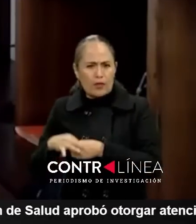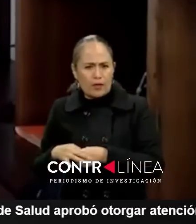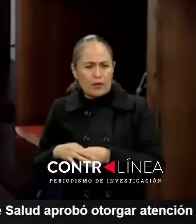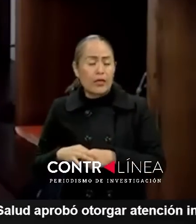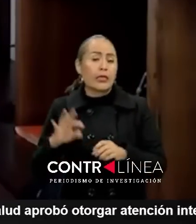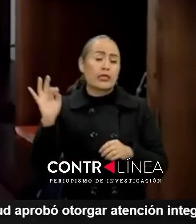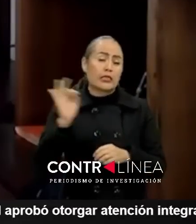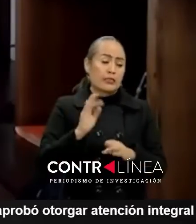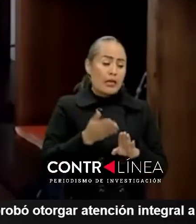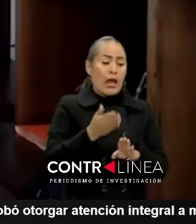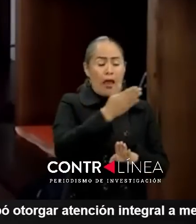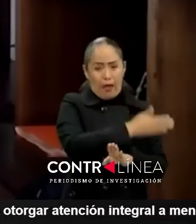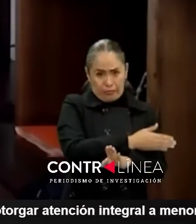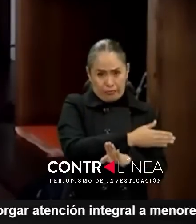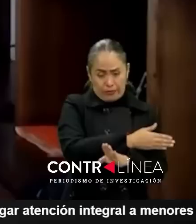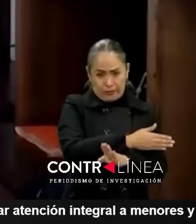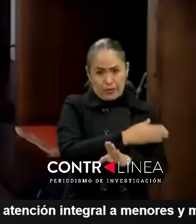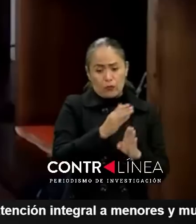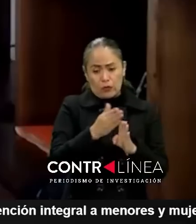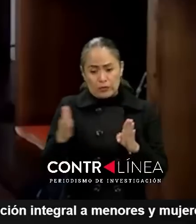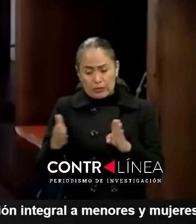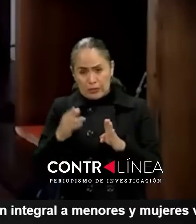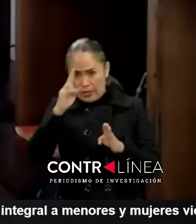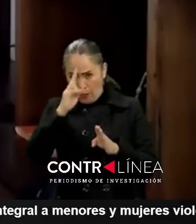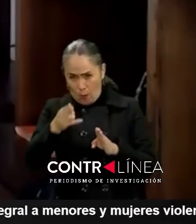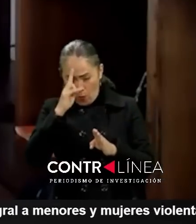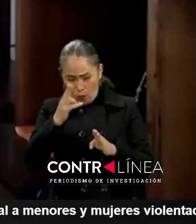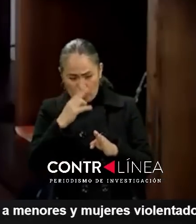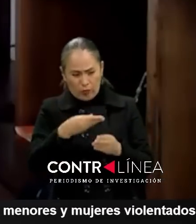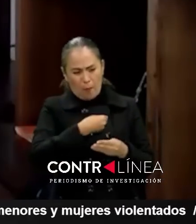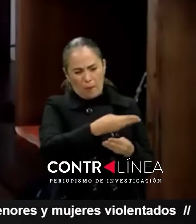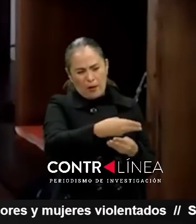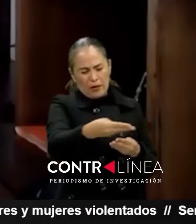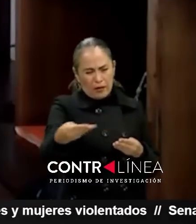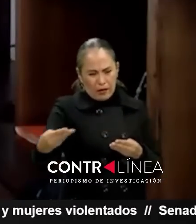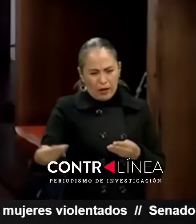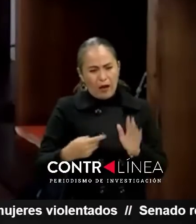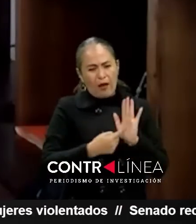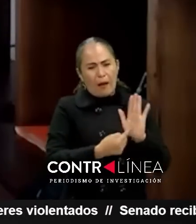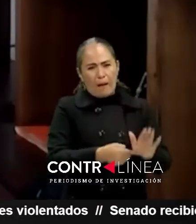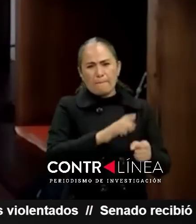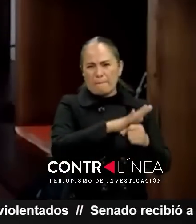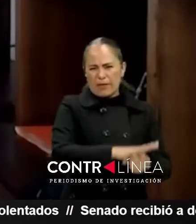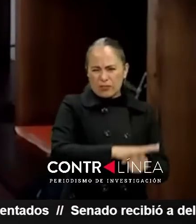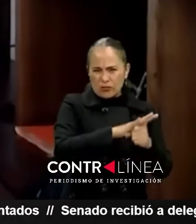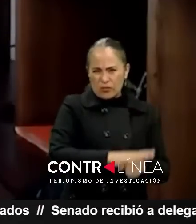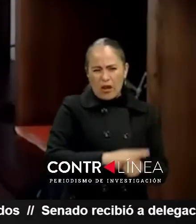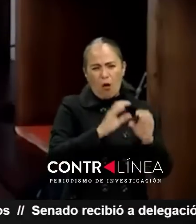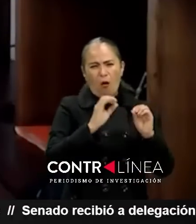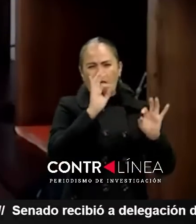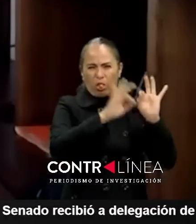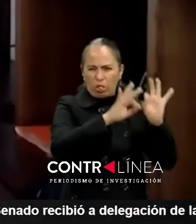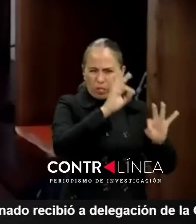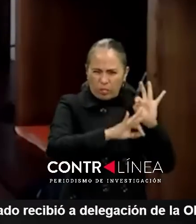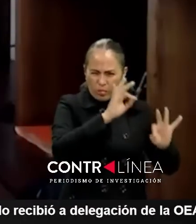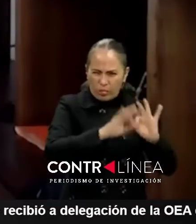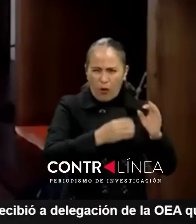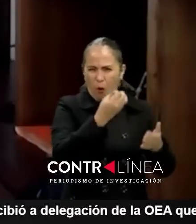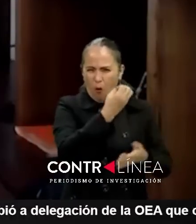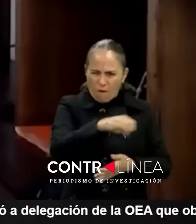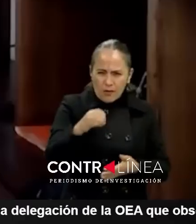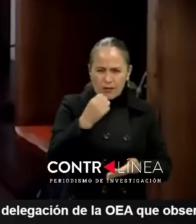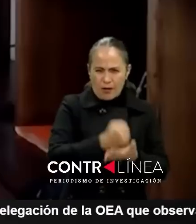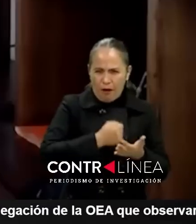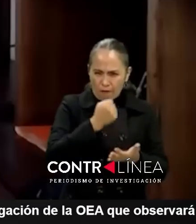entrega información a la ciudadanía que tenga por objetivo dirigir, presionar o coaccionar el sentido de su voto, con ello